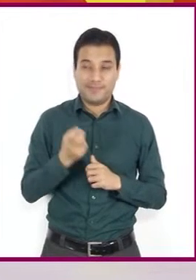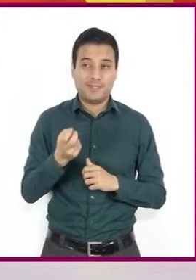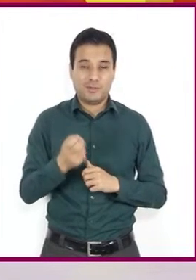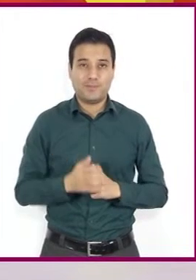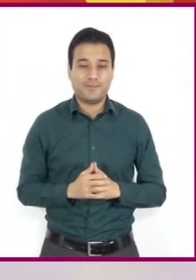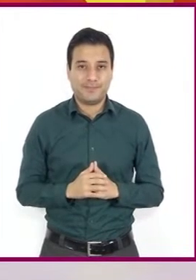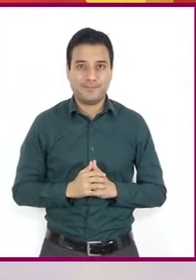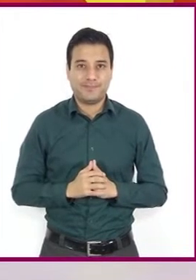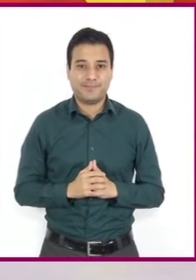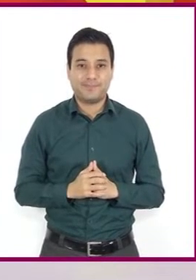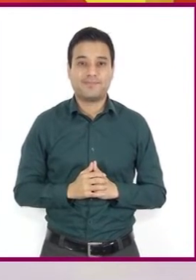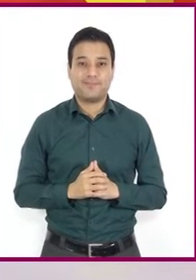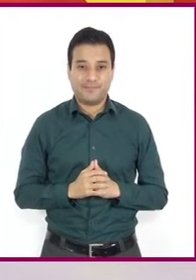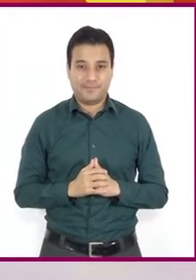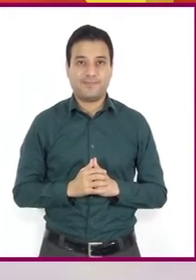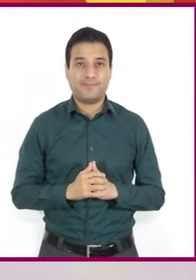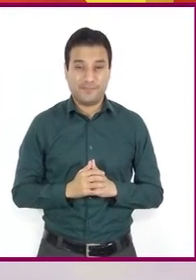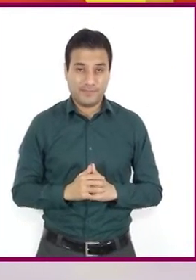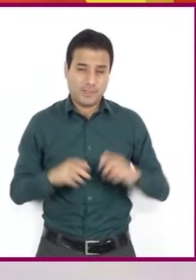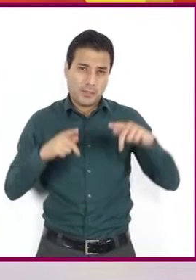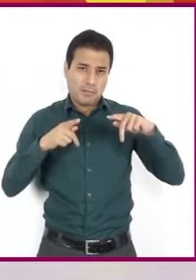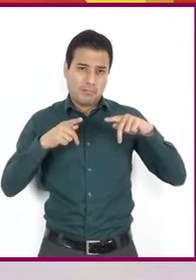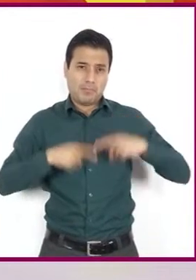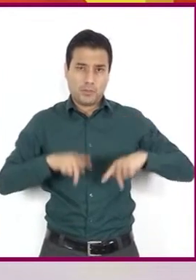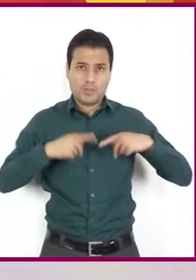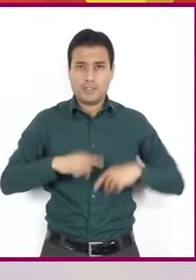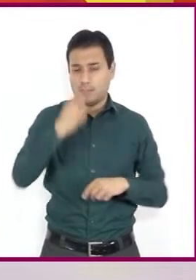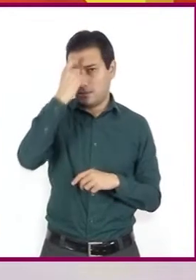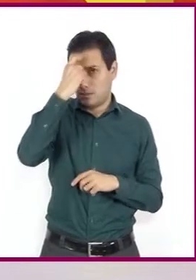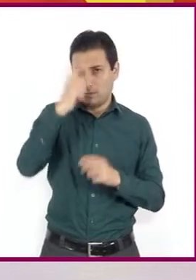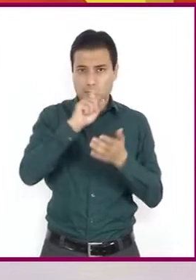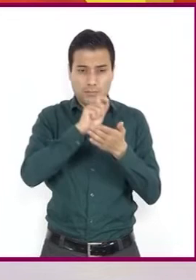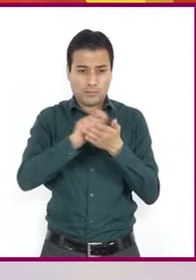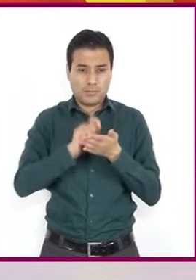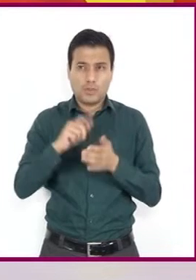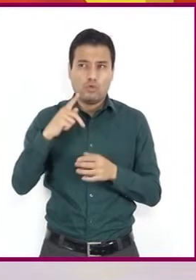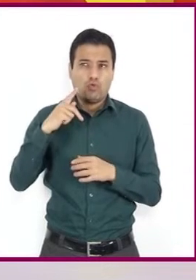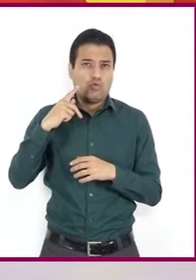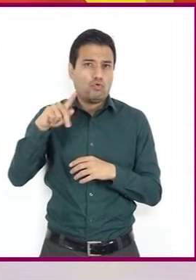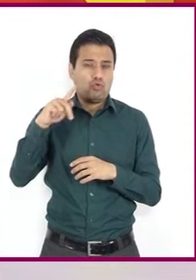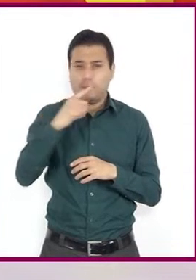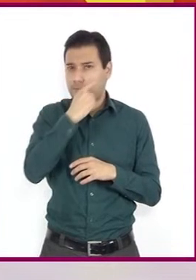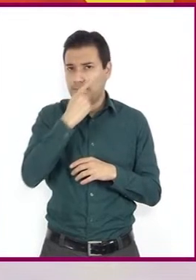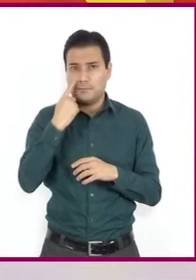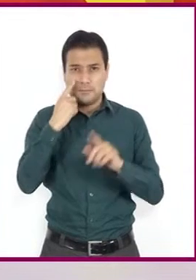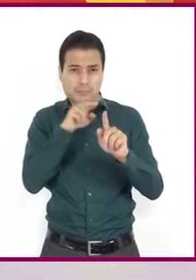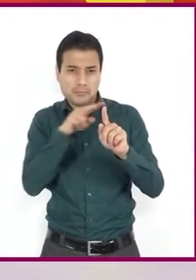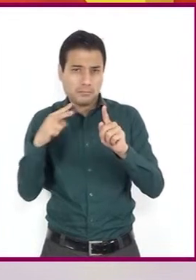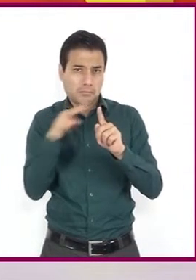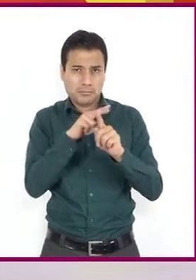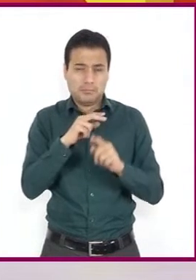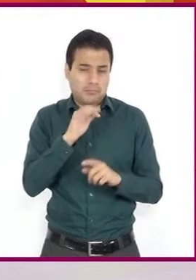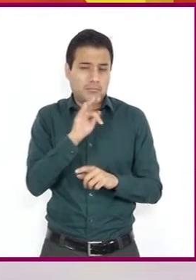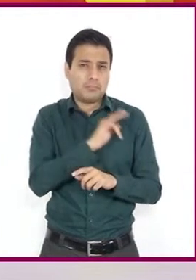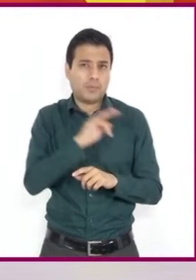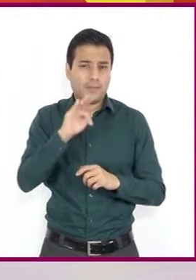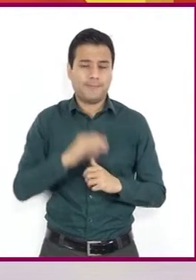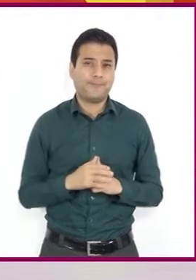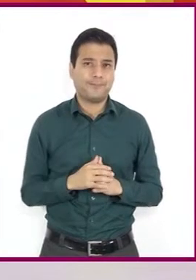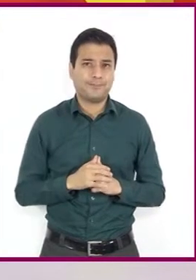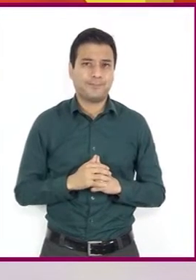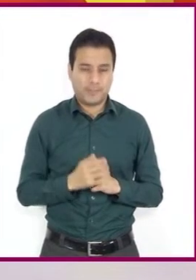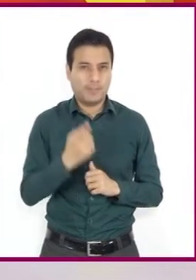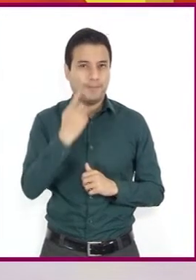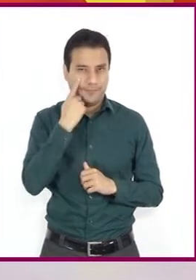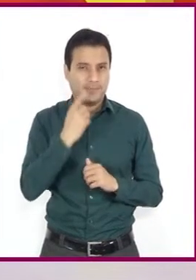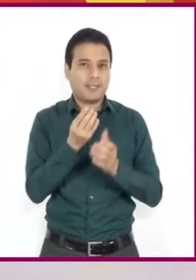es. Los autores deciden la perspectiva que le darán a su historia según el punto de vista de lo que se quiere contar.